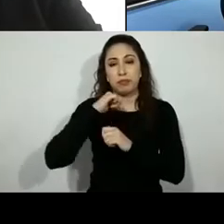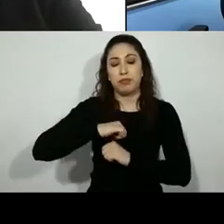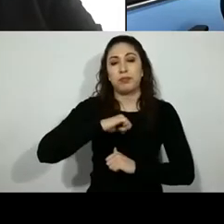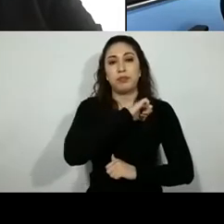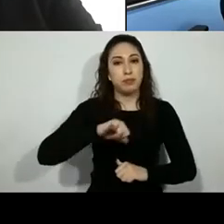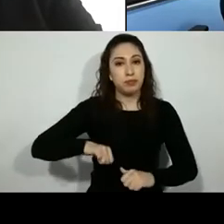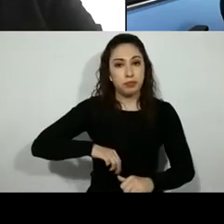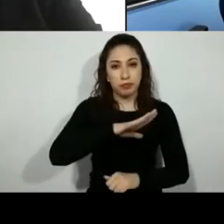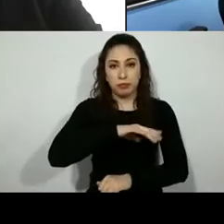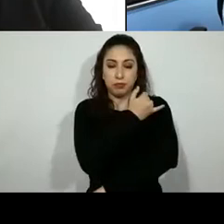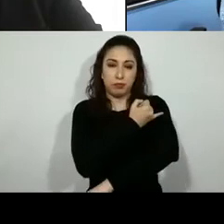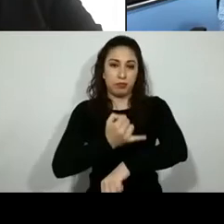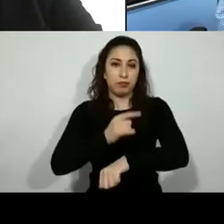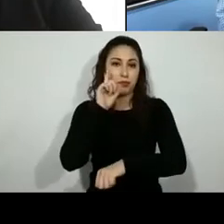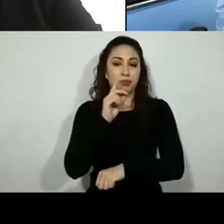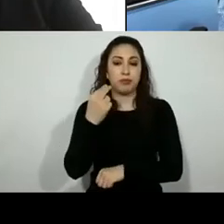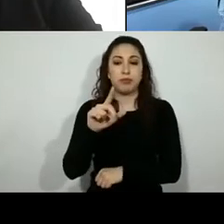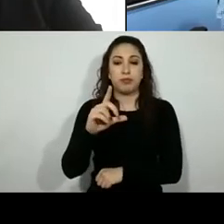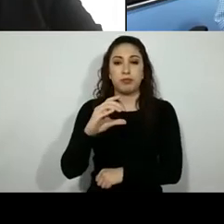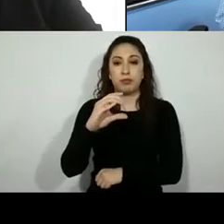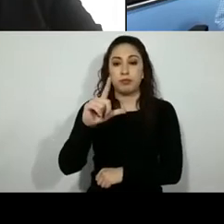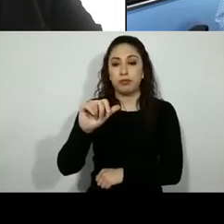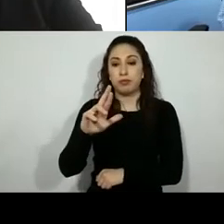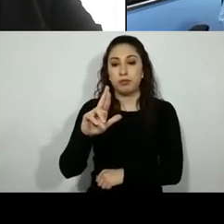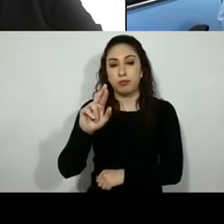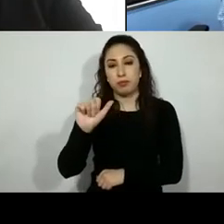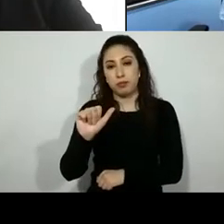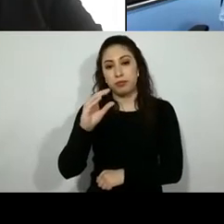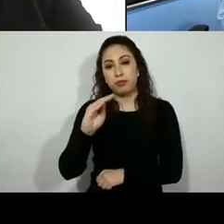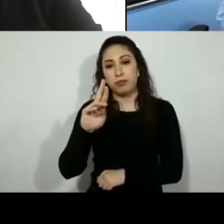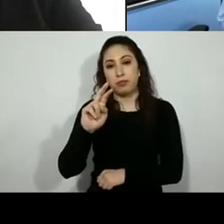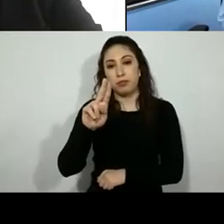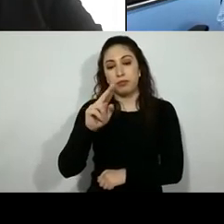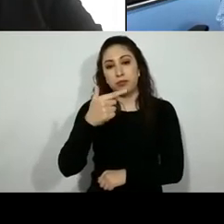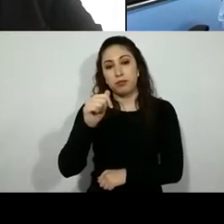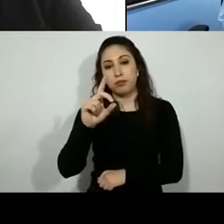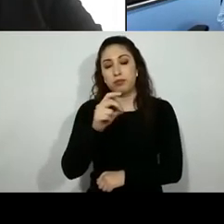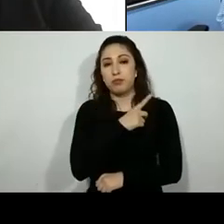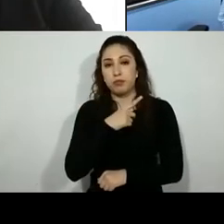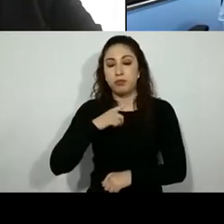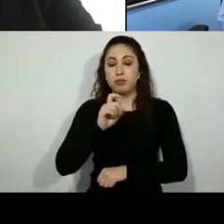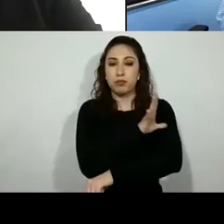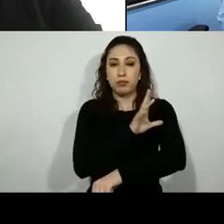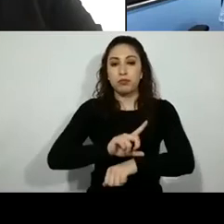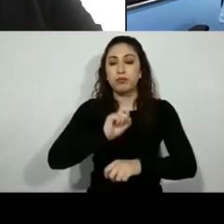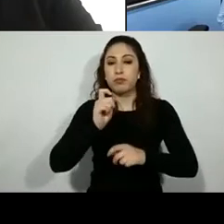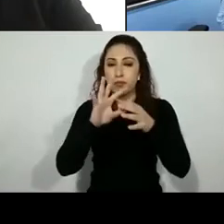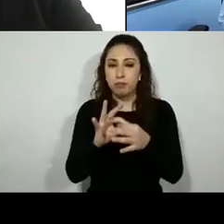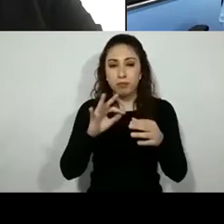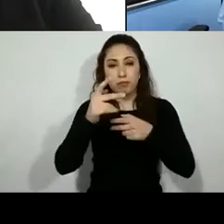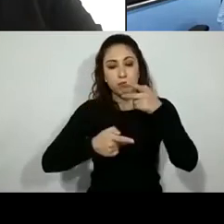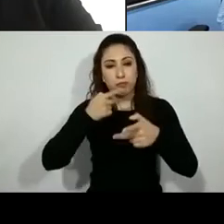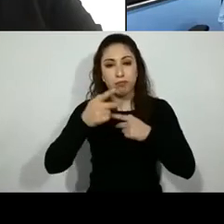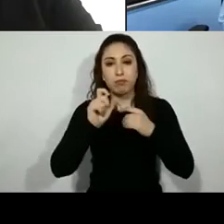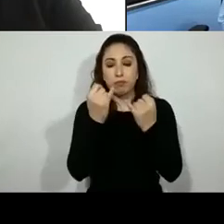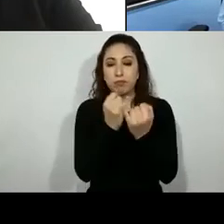la licenciada Clara Marina Brugada Molina, a que se conduzca con la verdad y aguardar a cualquiera de las y los diputados integrantes,